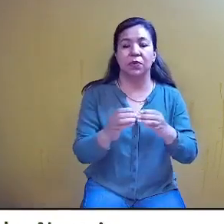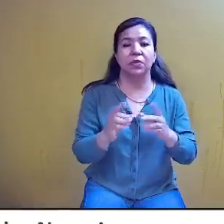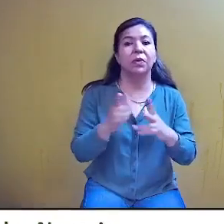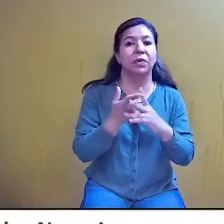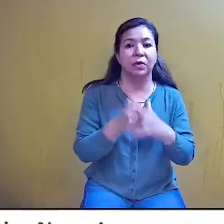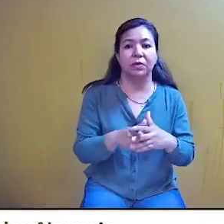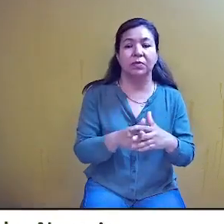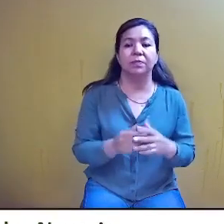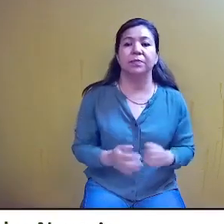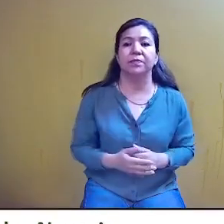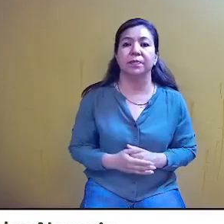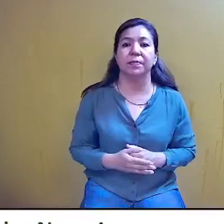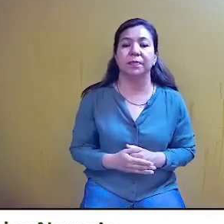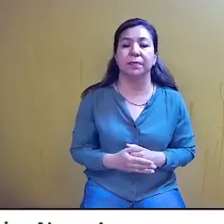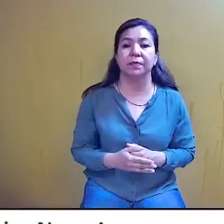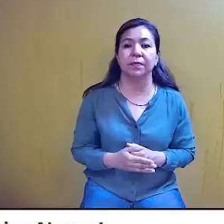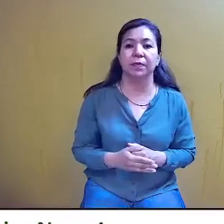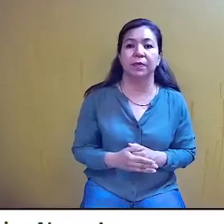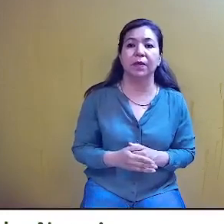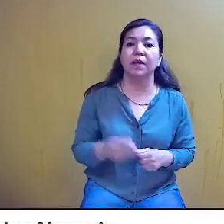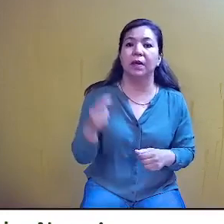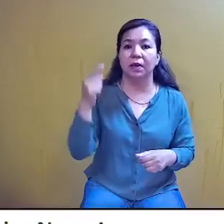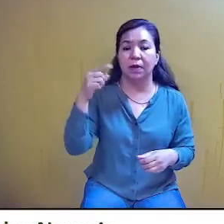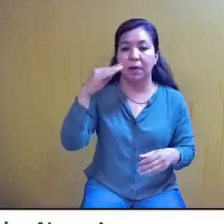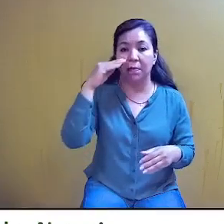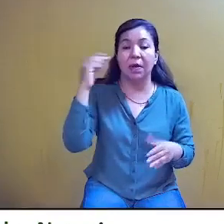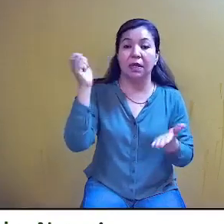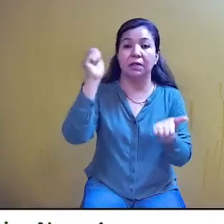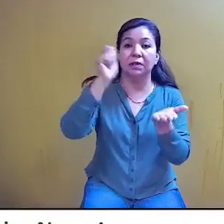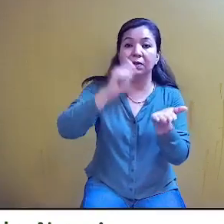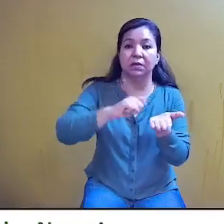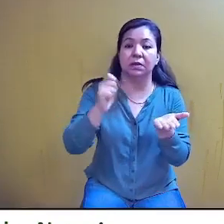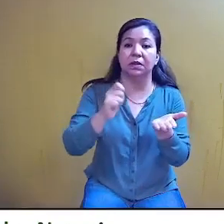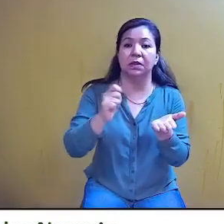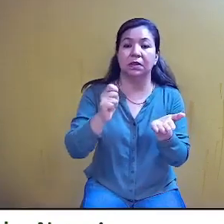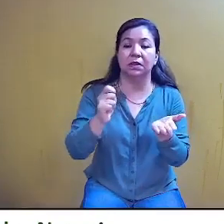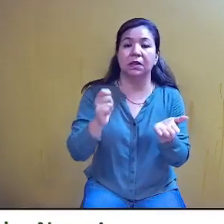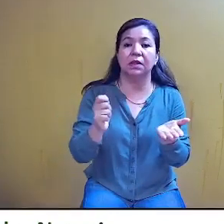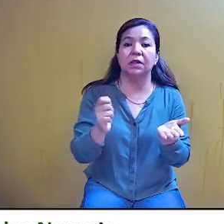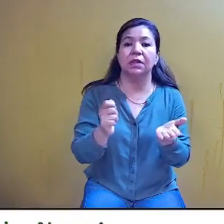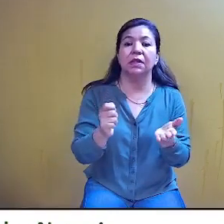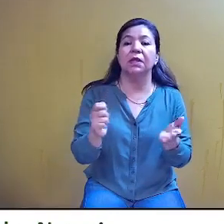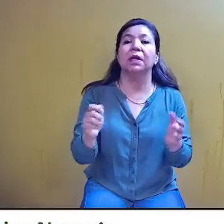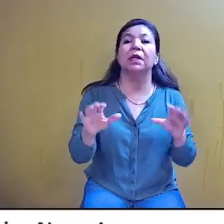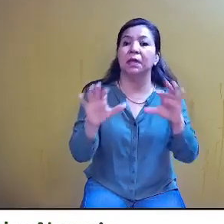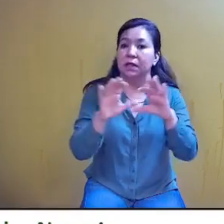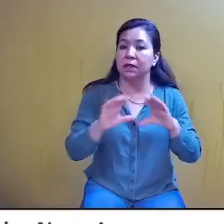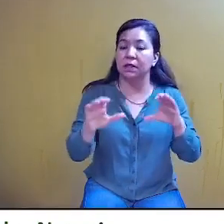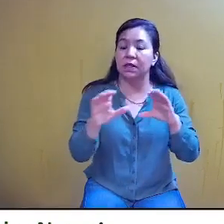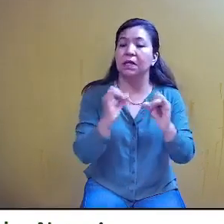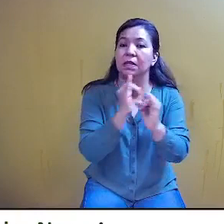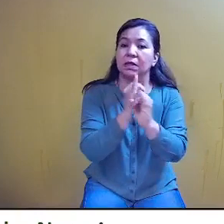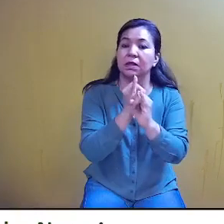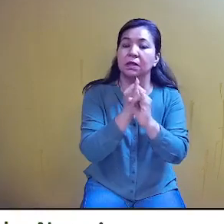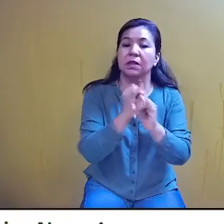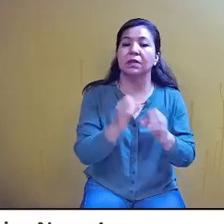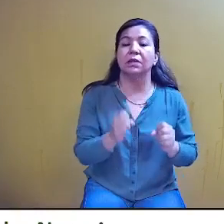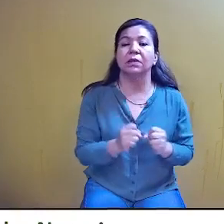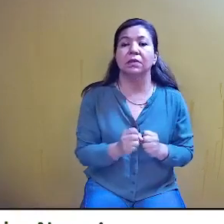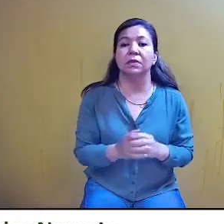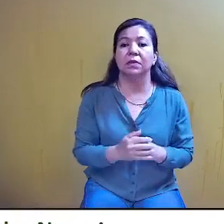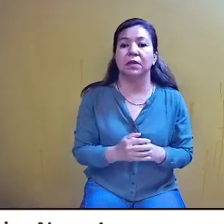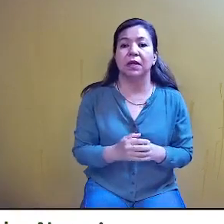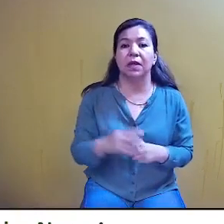Buenas tardes, magistrada presidenta. Hago constar que además de usted se encuentran en esta sesión no presencial el magistrado José Inés Betancur Salgado